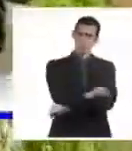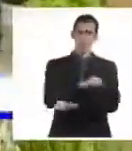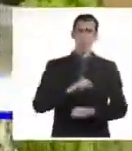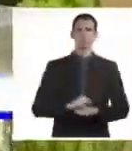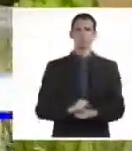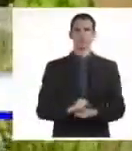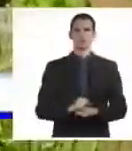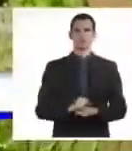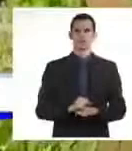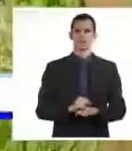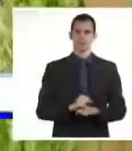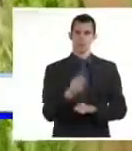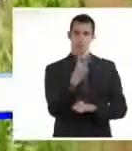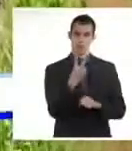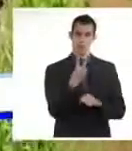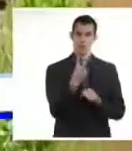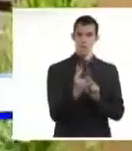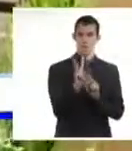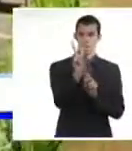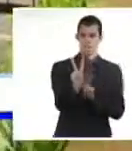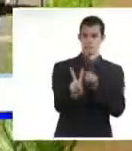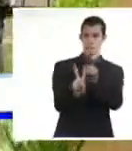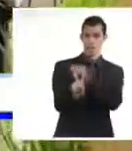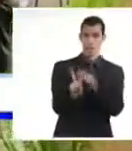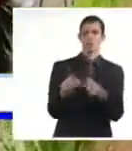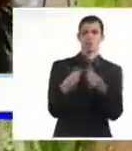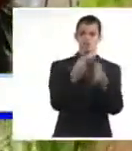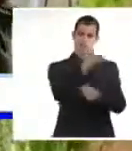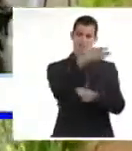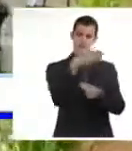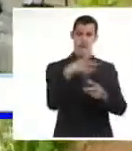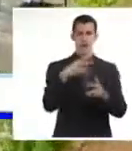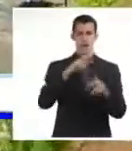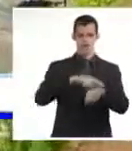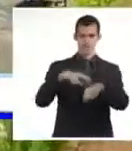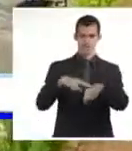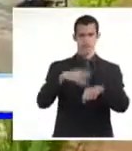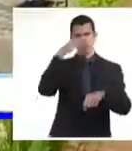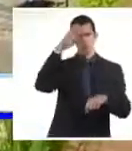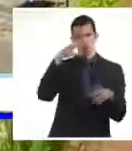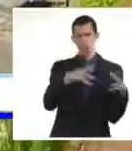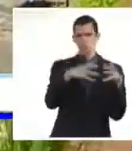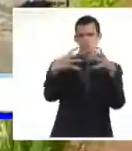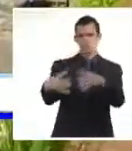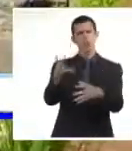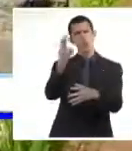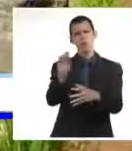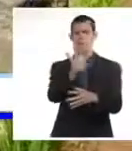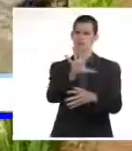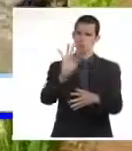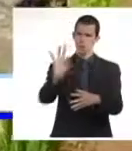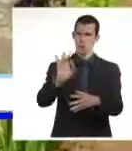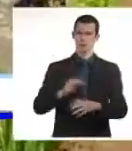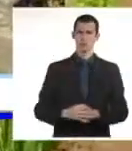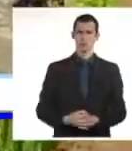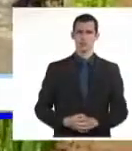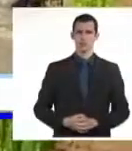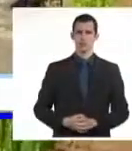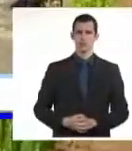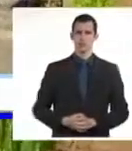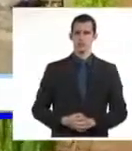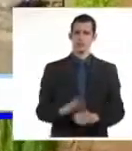el compromiso de la delegación estuvo a cargo de daily cooper de atletismo sub asiste a estos juegos con 58 deportistas en 6 disciplinas